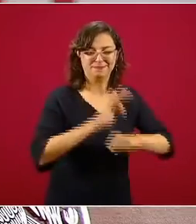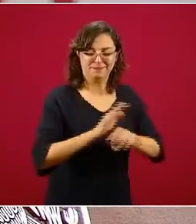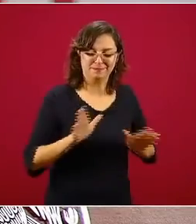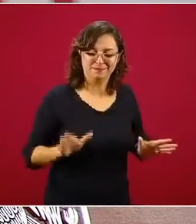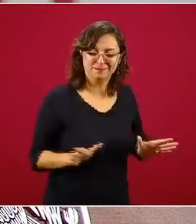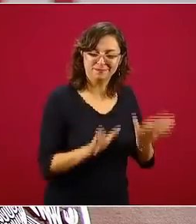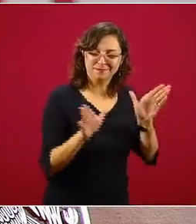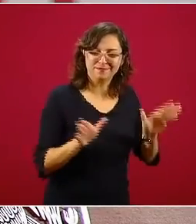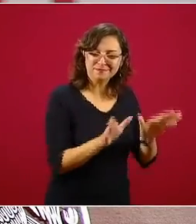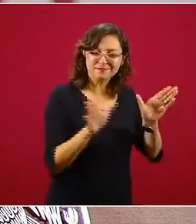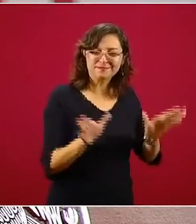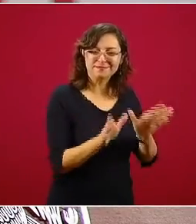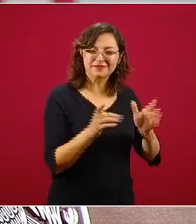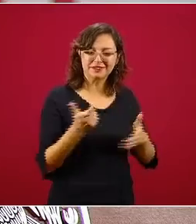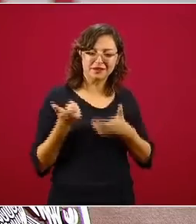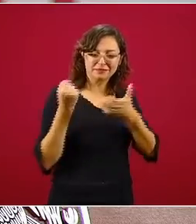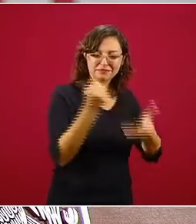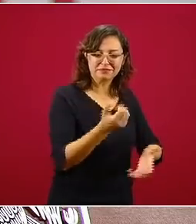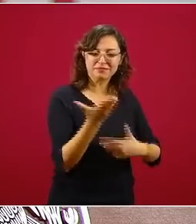ayudaban